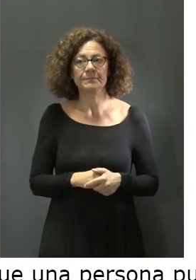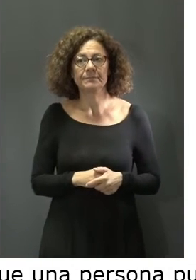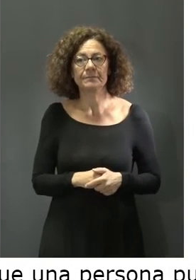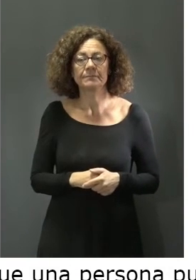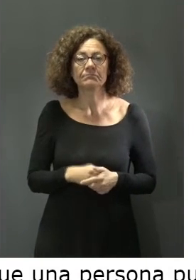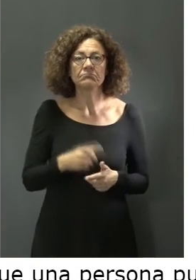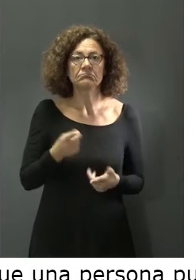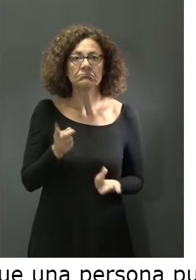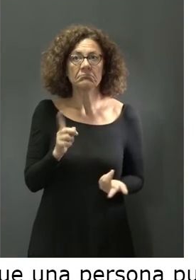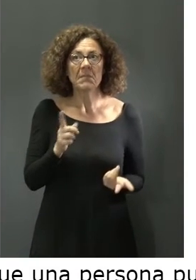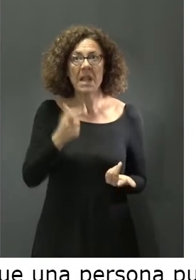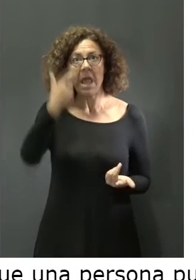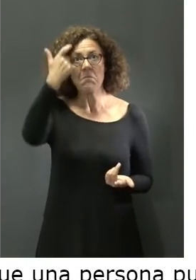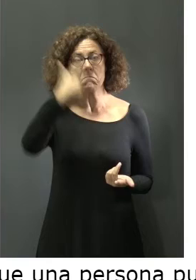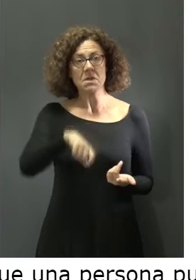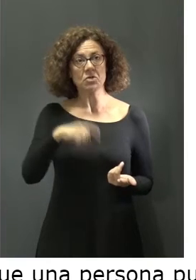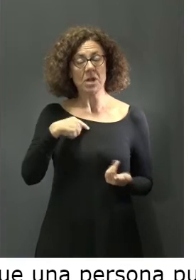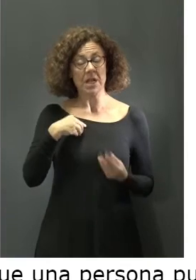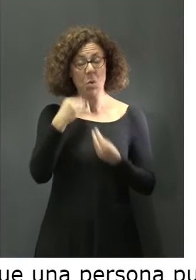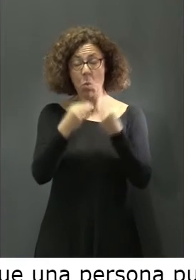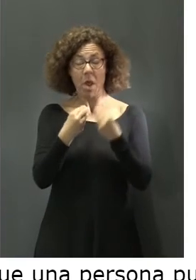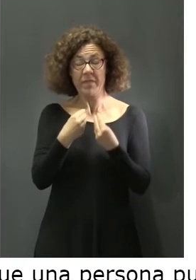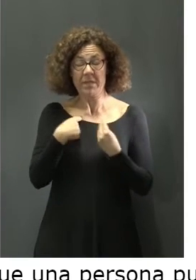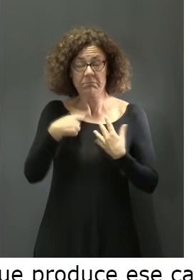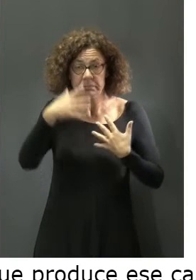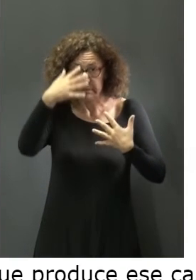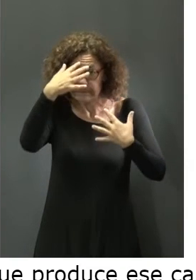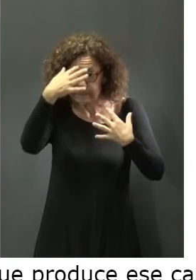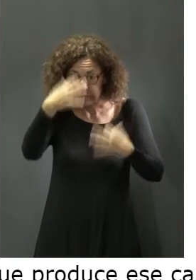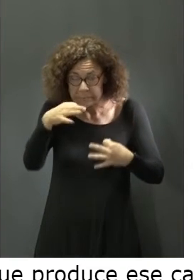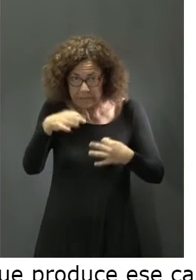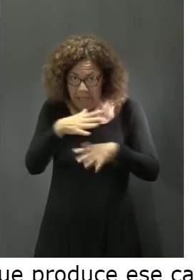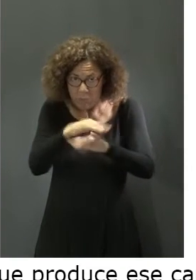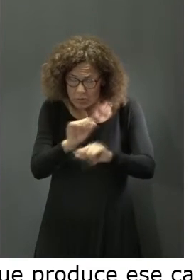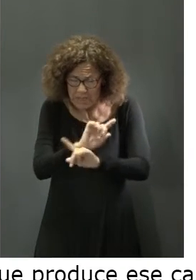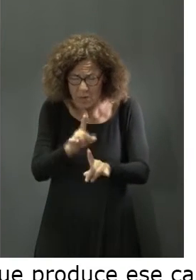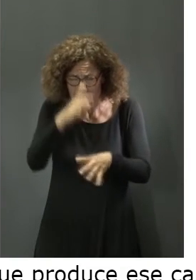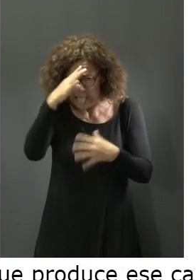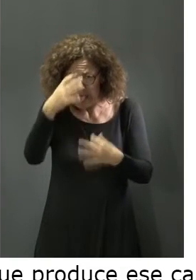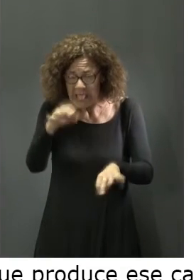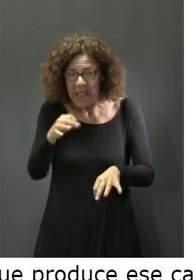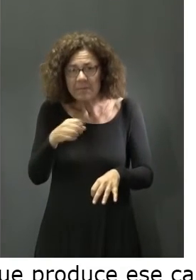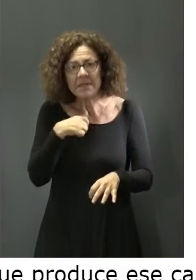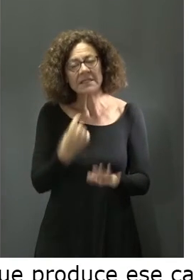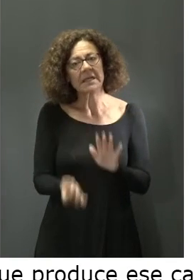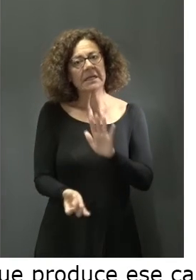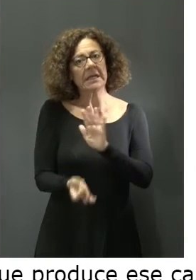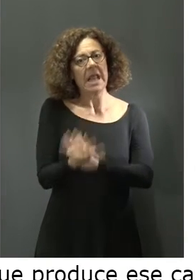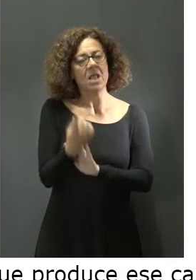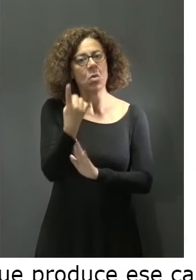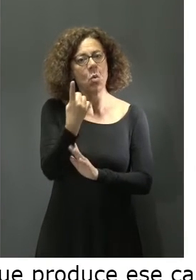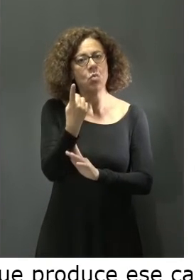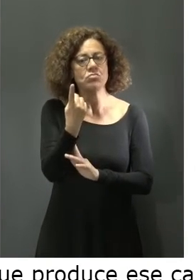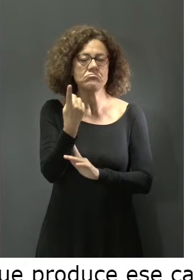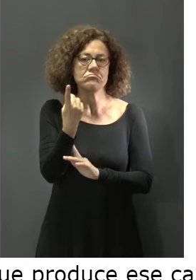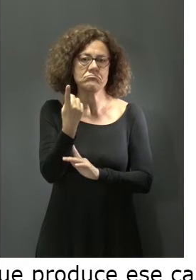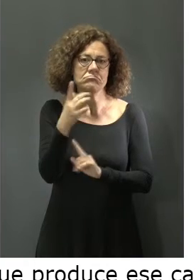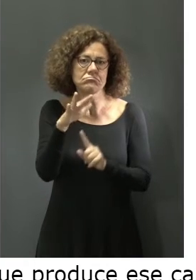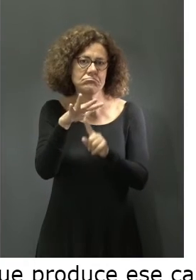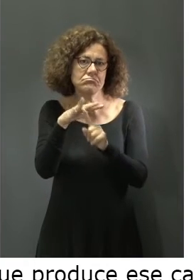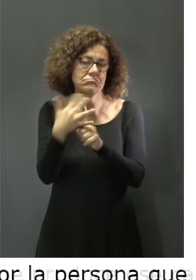no percibida por la persona que lo está realizando, de una manera consciente, se está generando un acto de